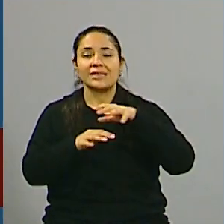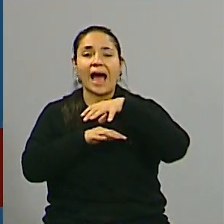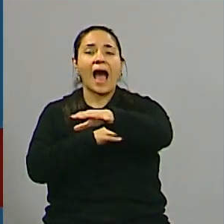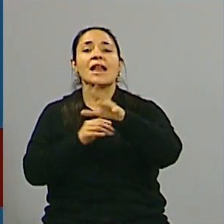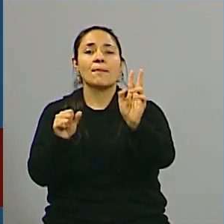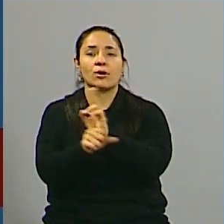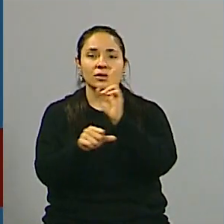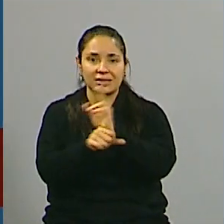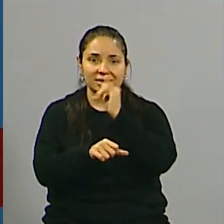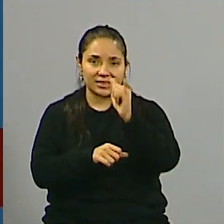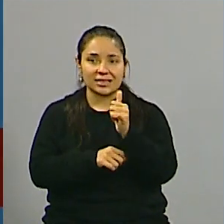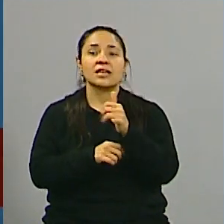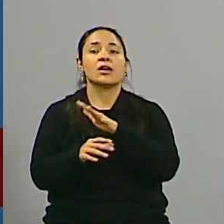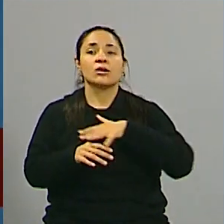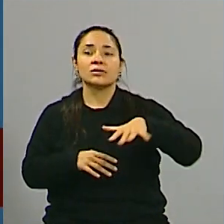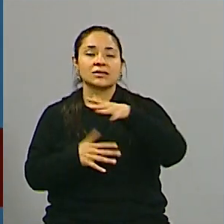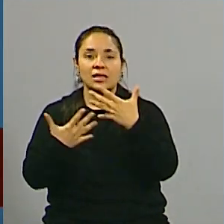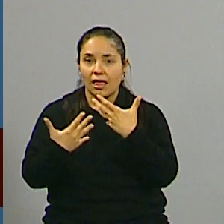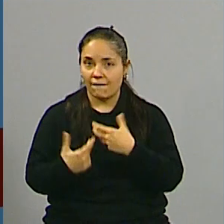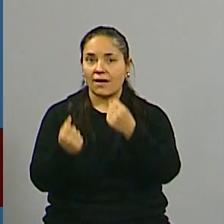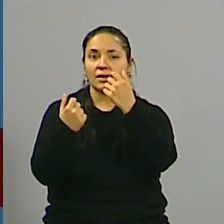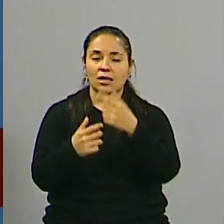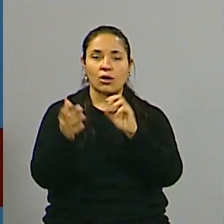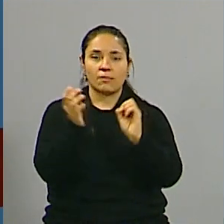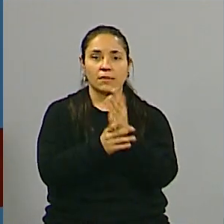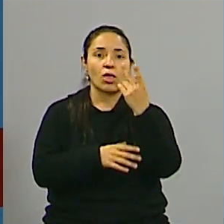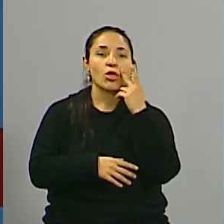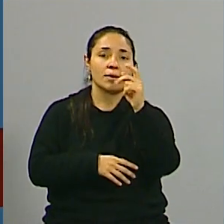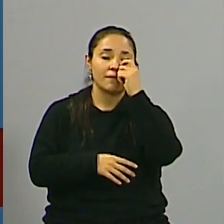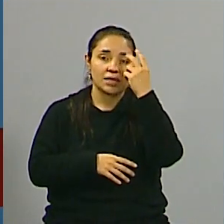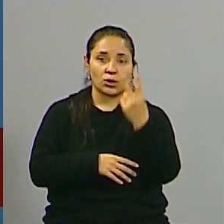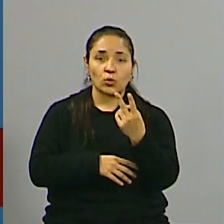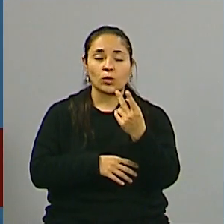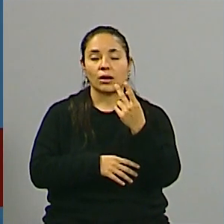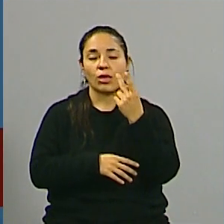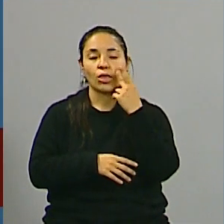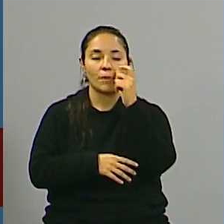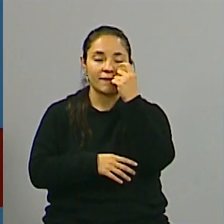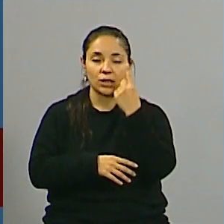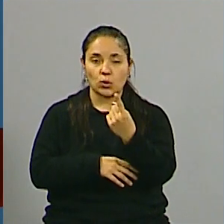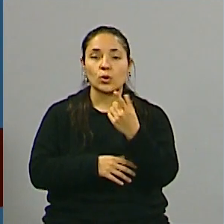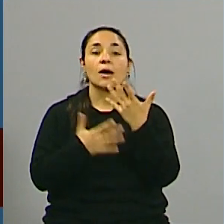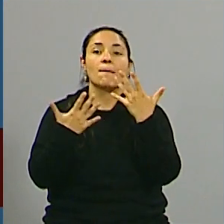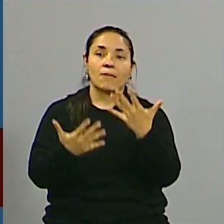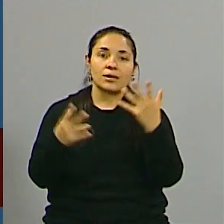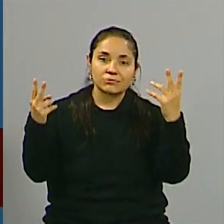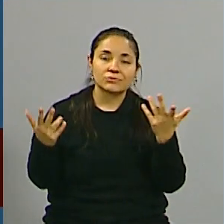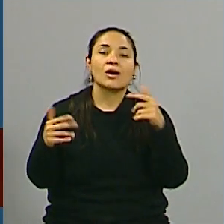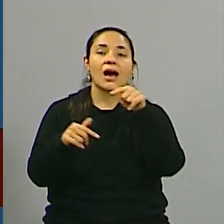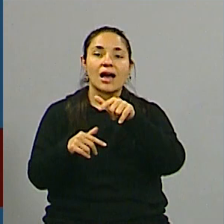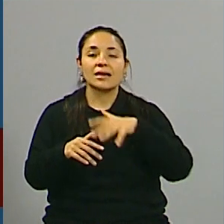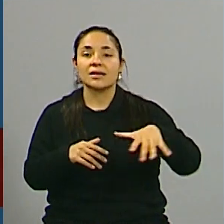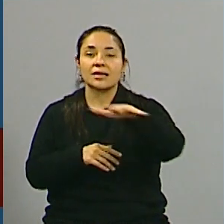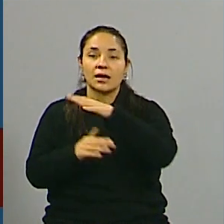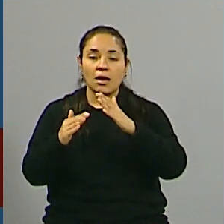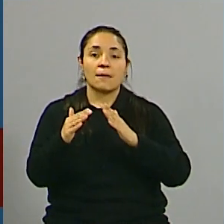una reserva natural de la defensa que se ha creado en 2021 y por eso también se ha hecho énfasis en este encuentro, no solo en elevar